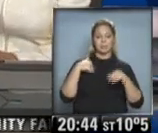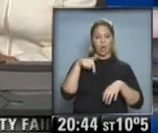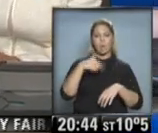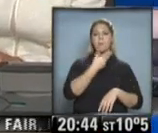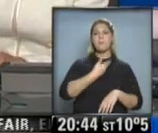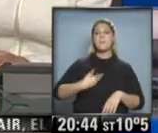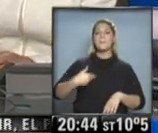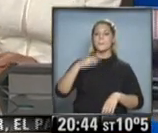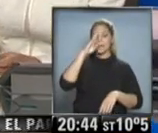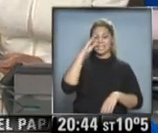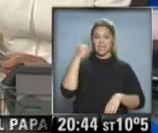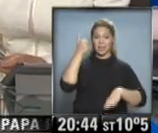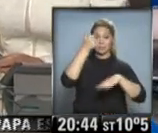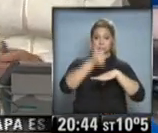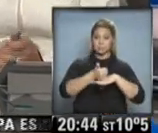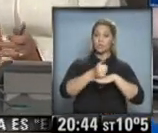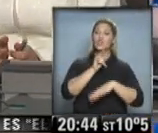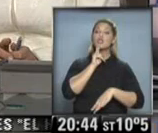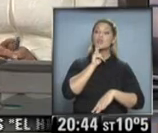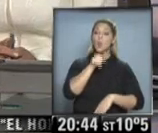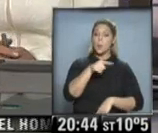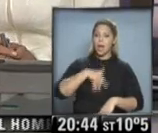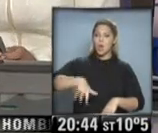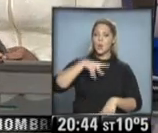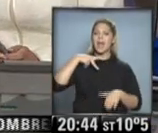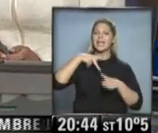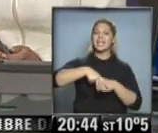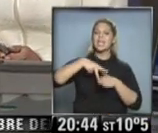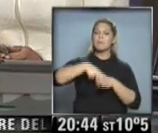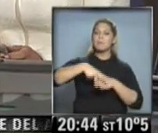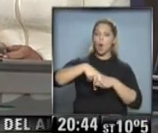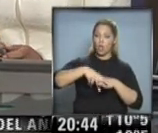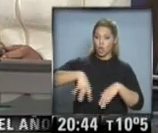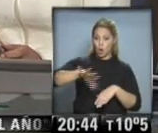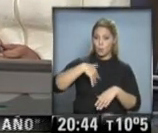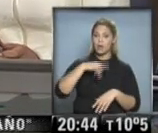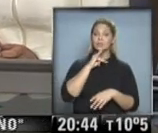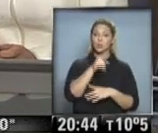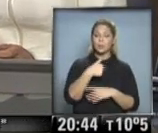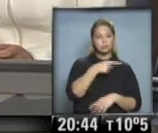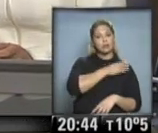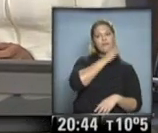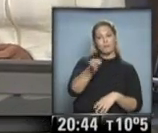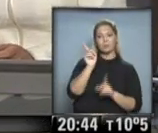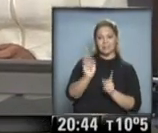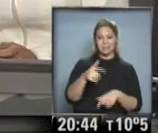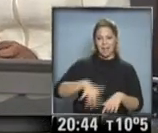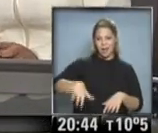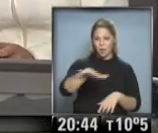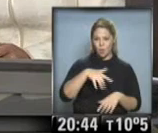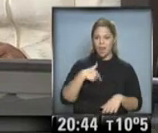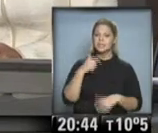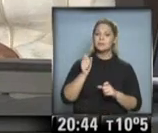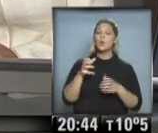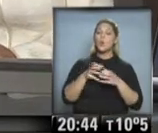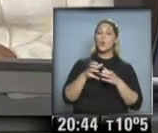acto en Tucumán, desde el hipódromo de la provincia de Tucumán, y allí fuimos nosotros. Allí estuvo